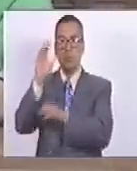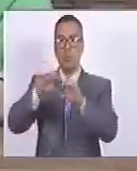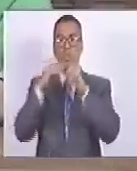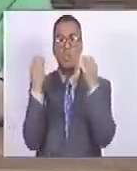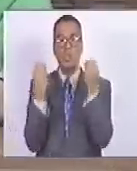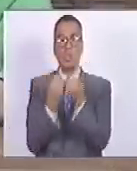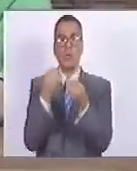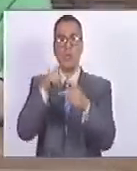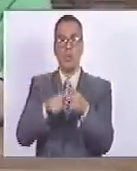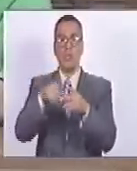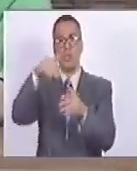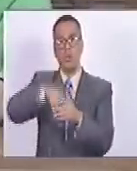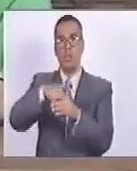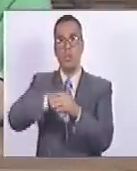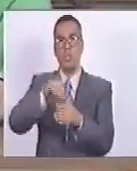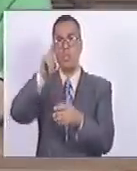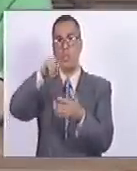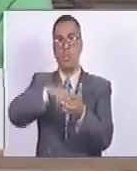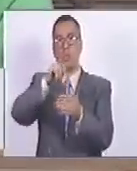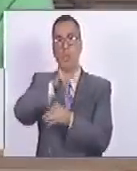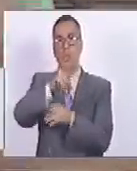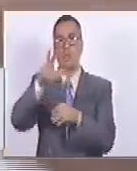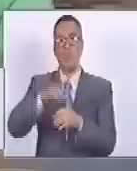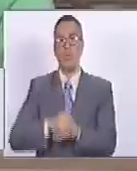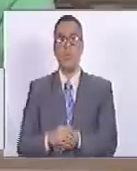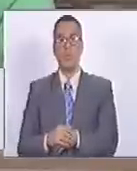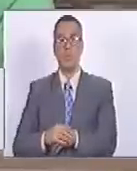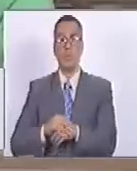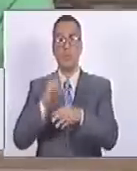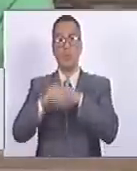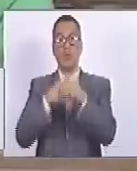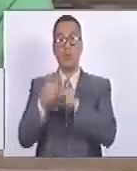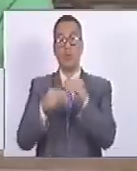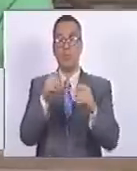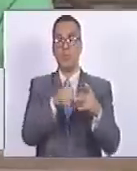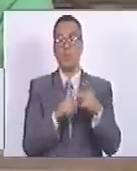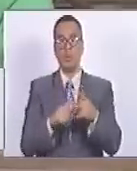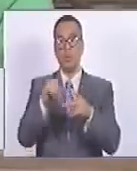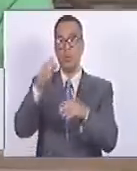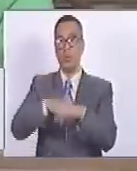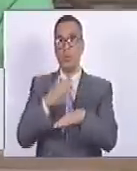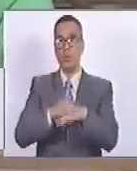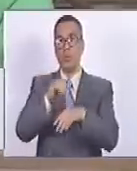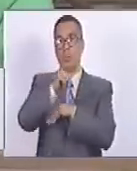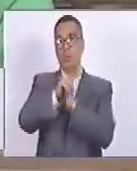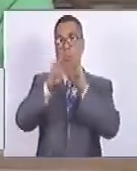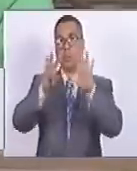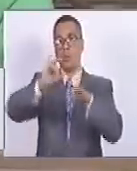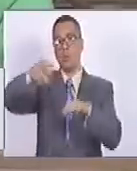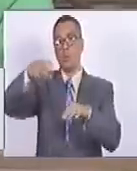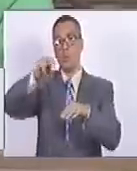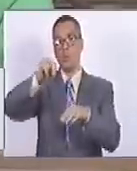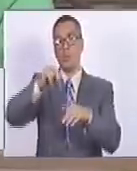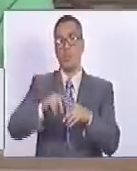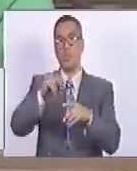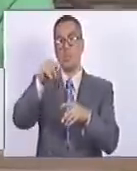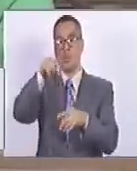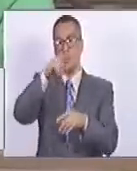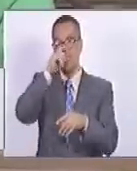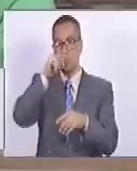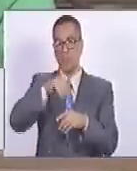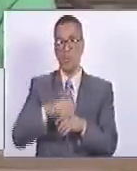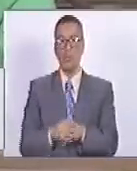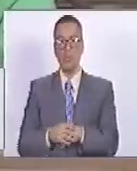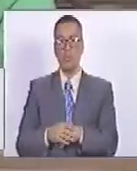de Postulaciones Electorales 2023 en la sesión ordinaria del día jueves 29 de junio del presente